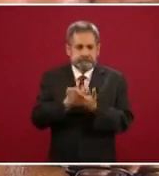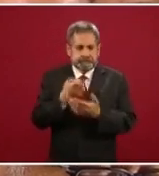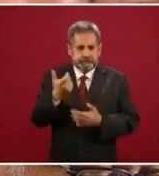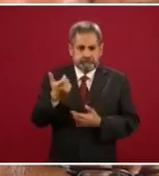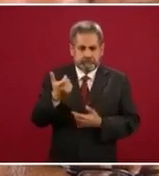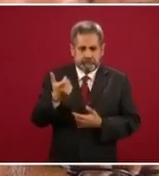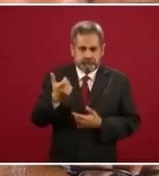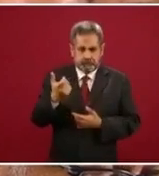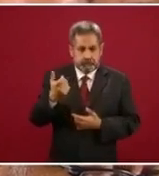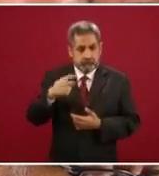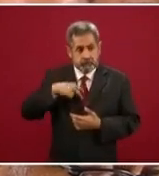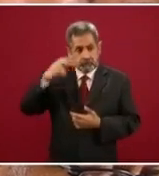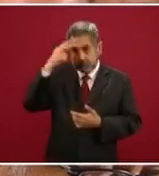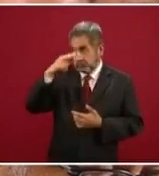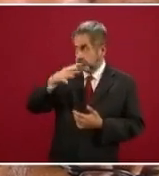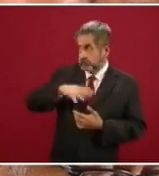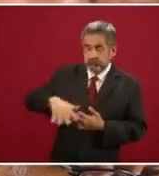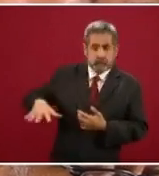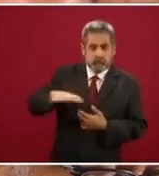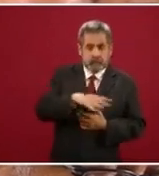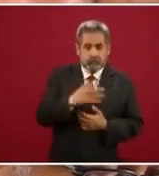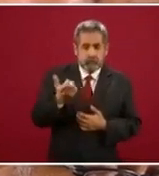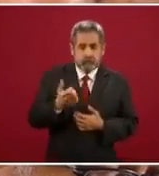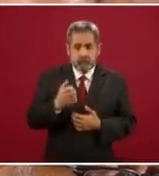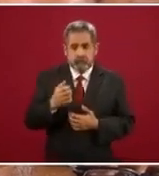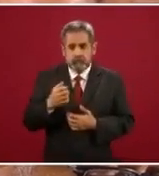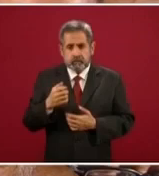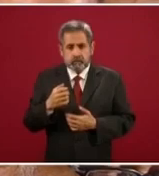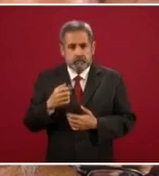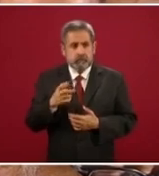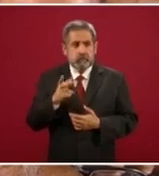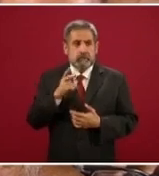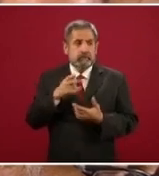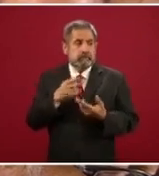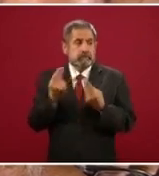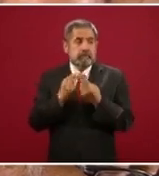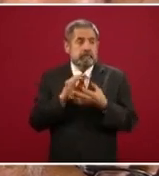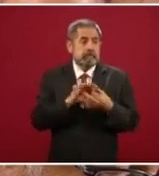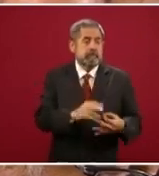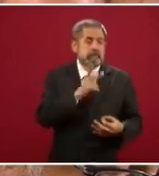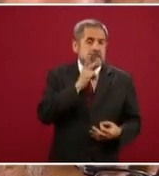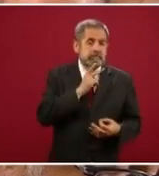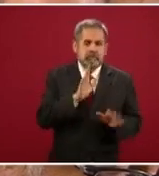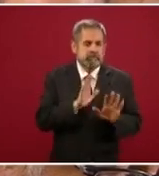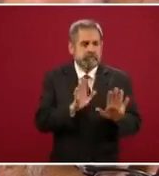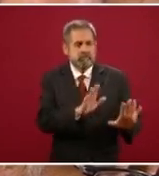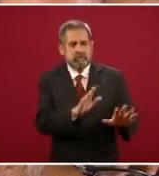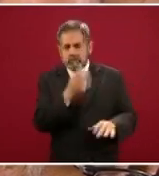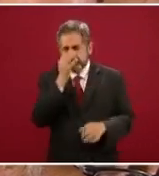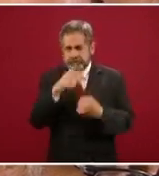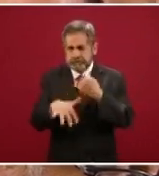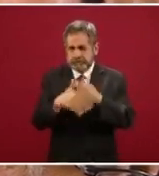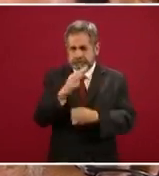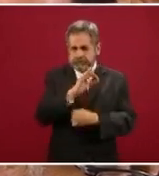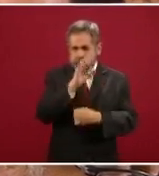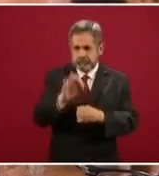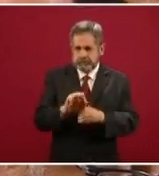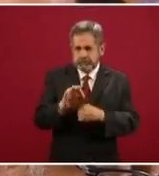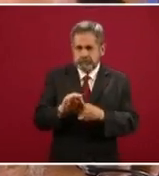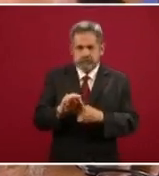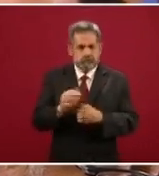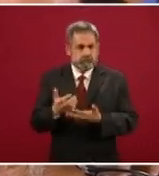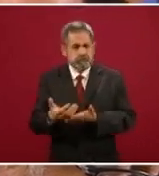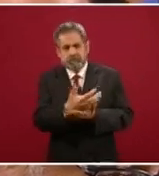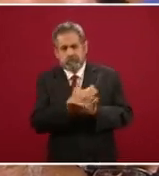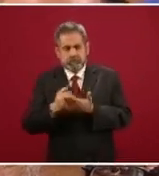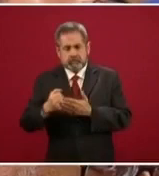economía mexicana actualmente no está tan petrolizada, solo el 15% del presupuesto de